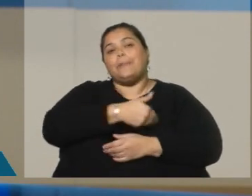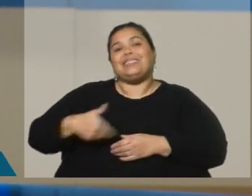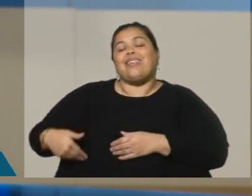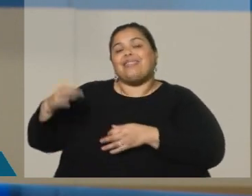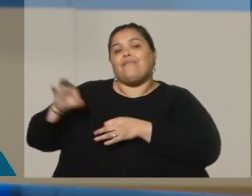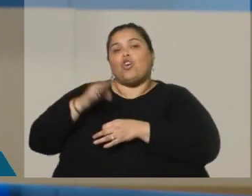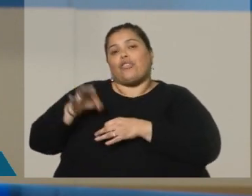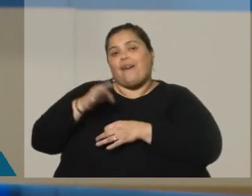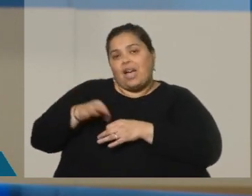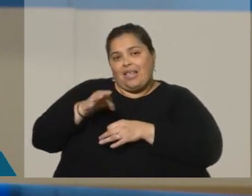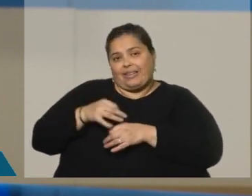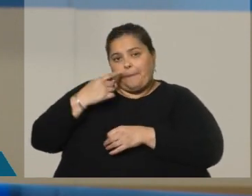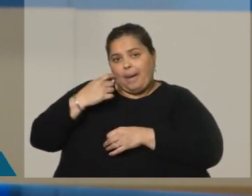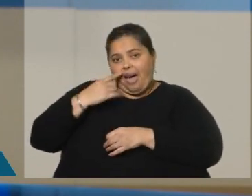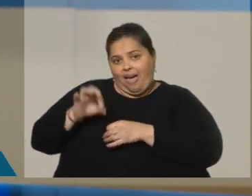hablando